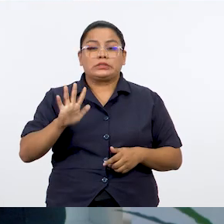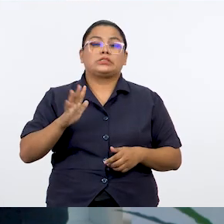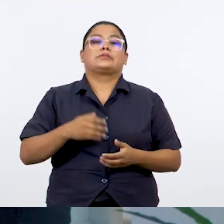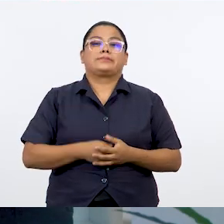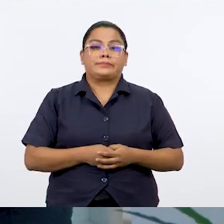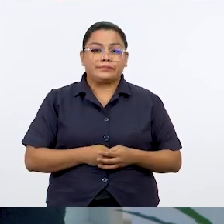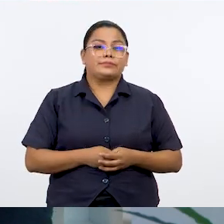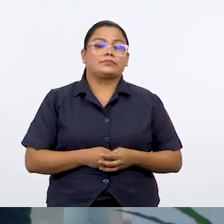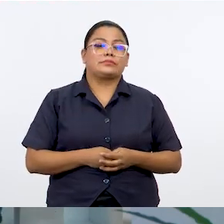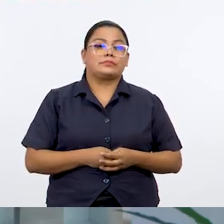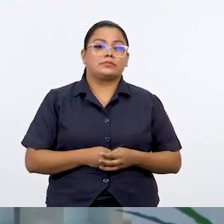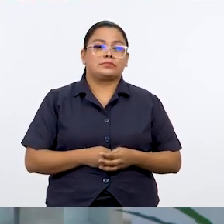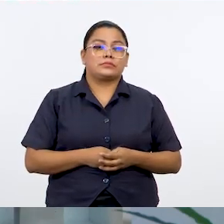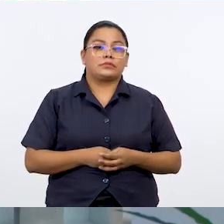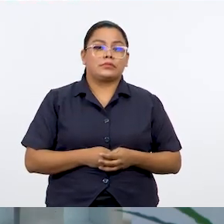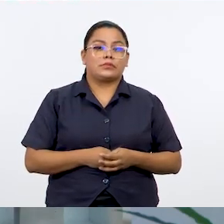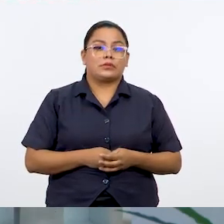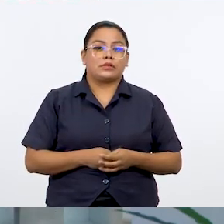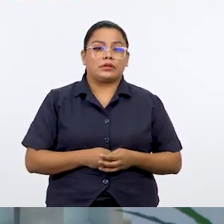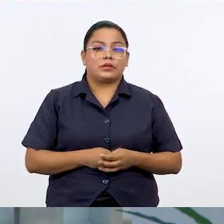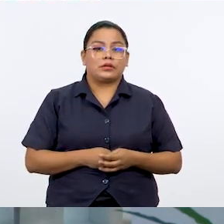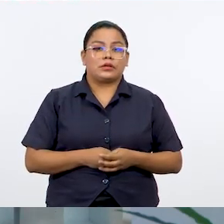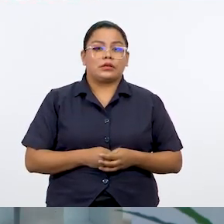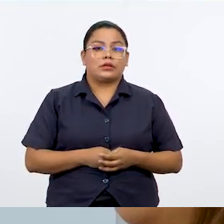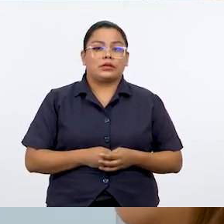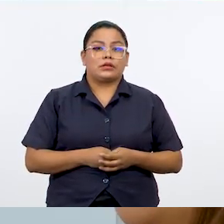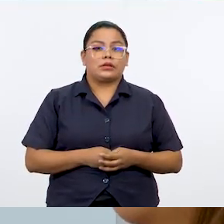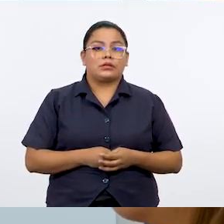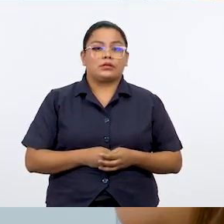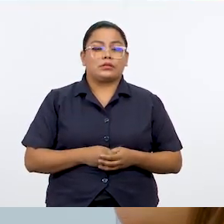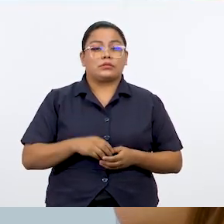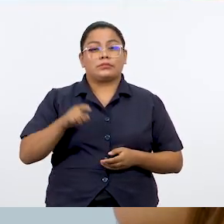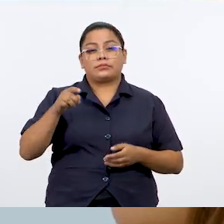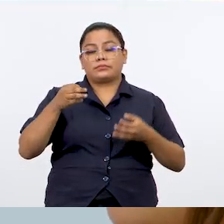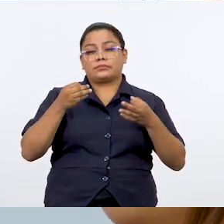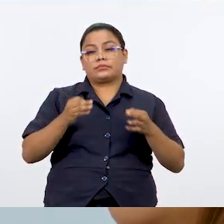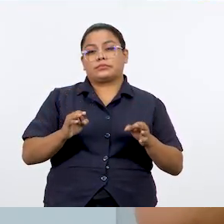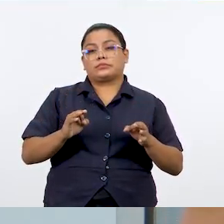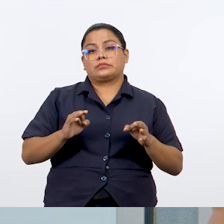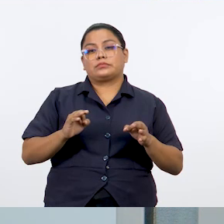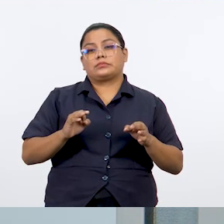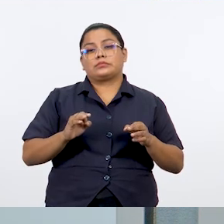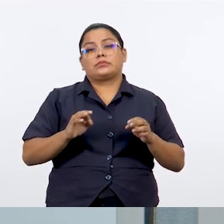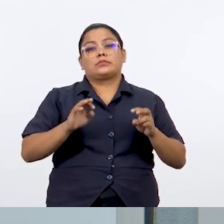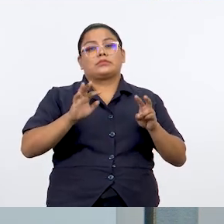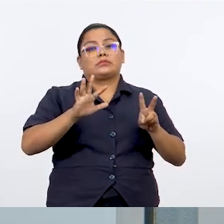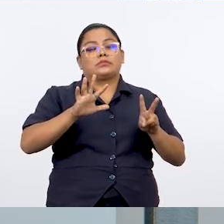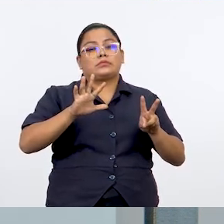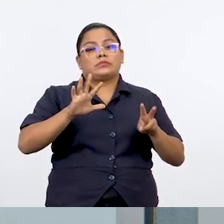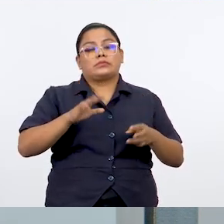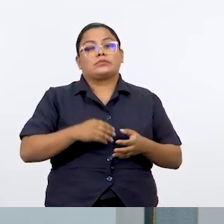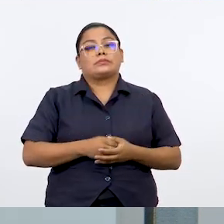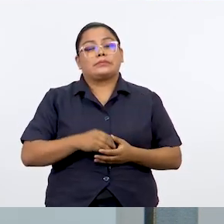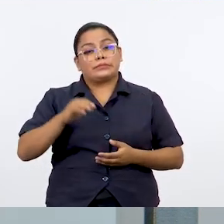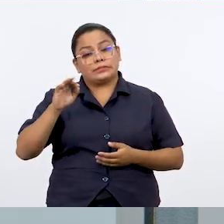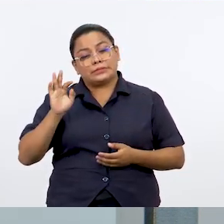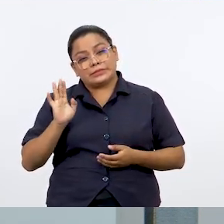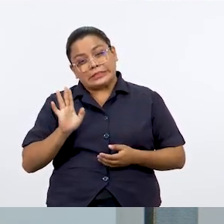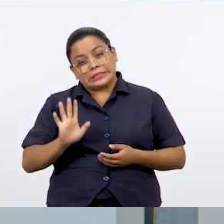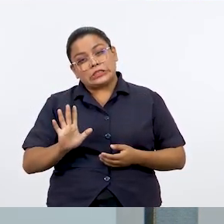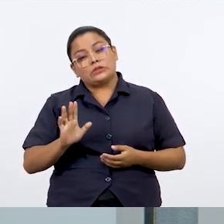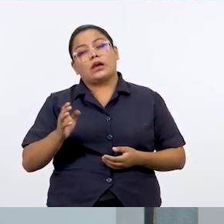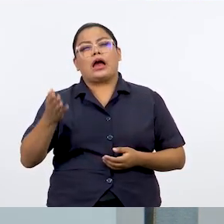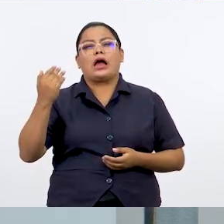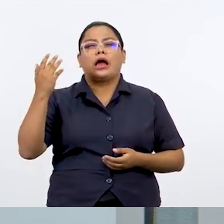siguiente cifra. Así que me quedaría de esta forma. Y si recordamos, en el caso del